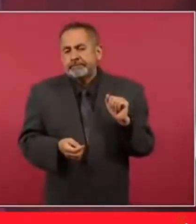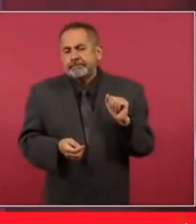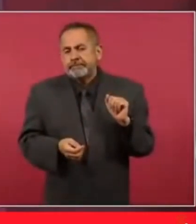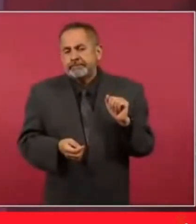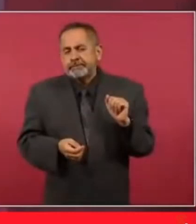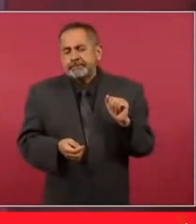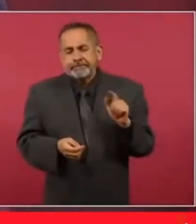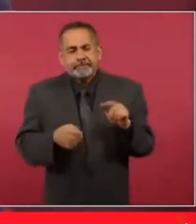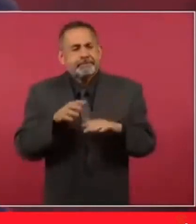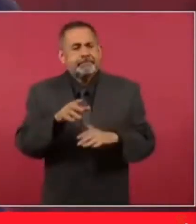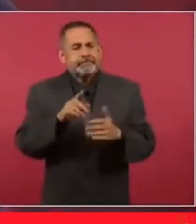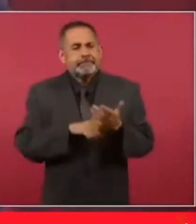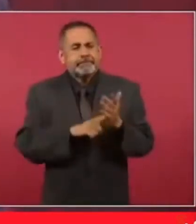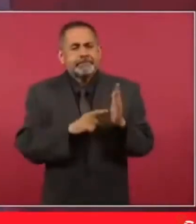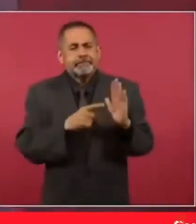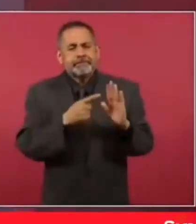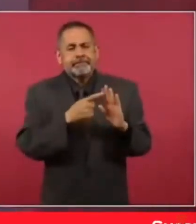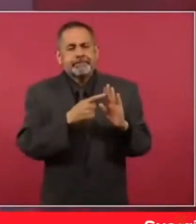el de